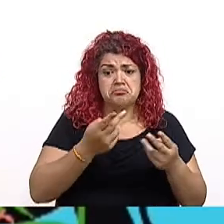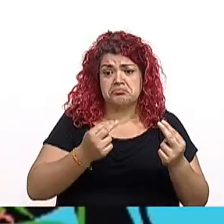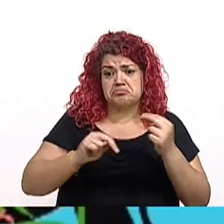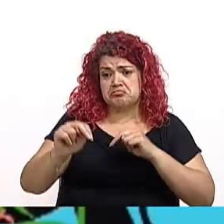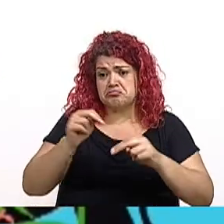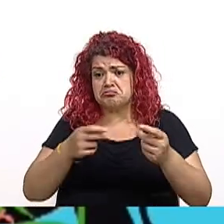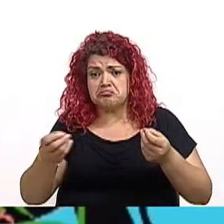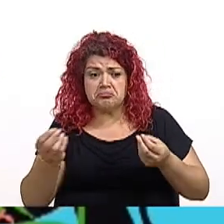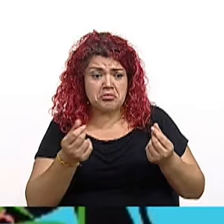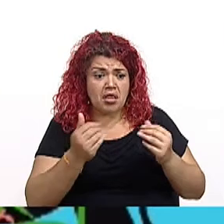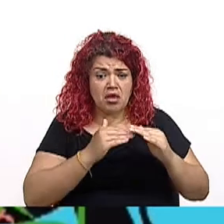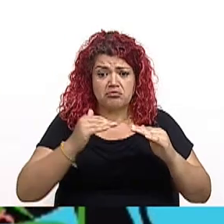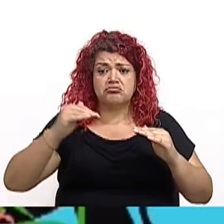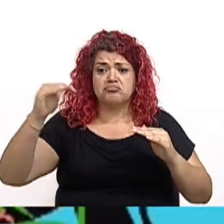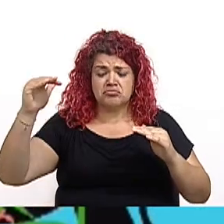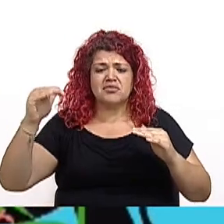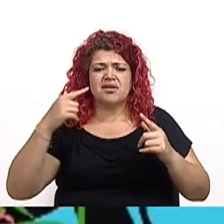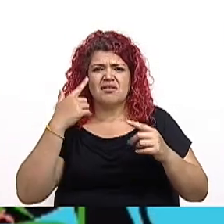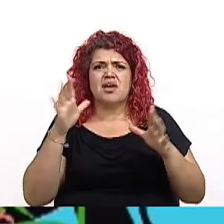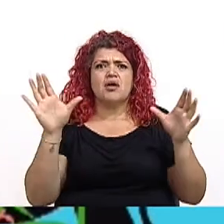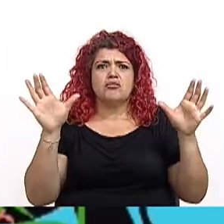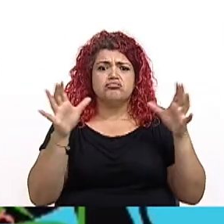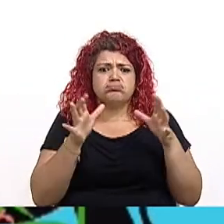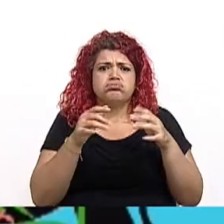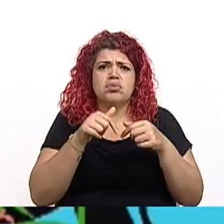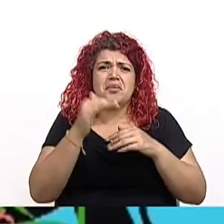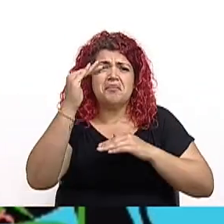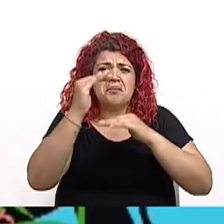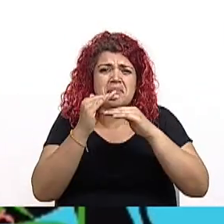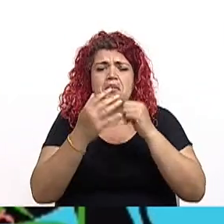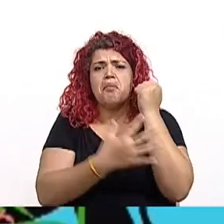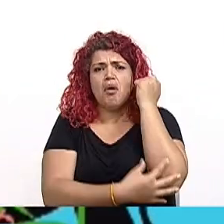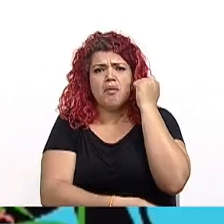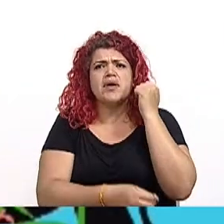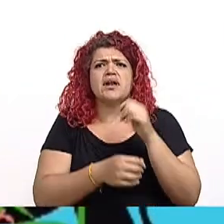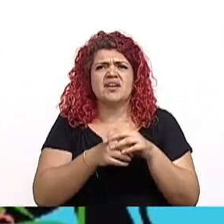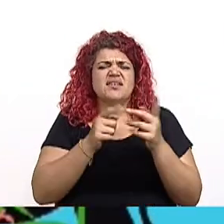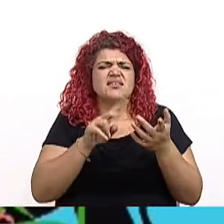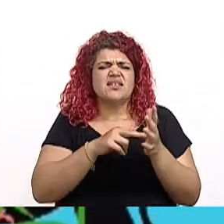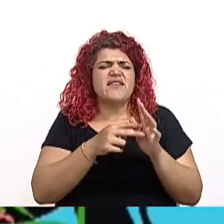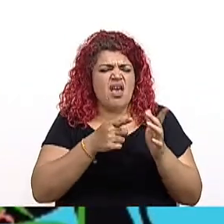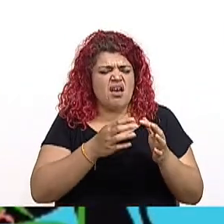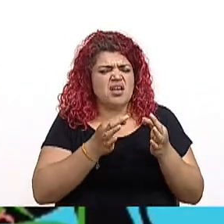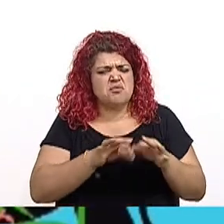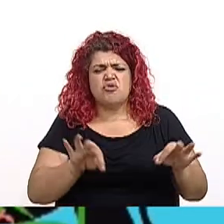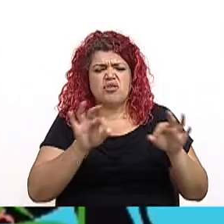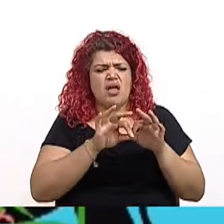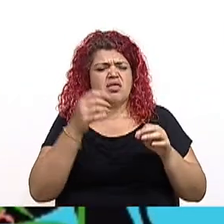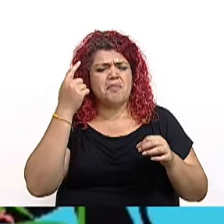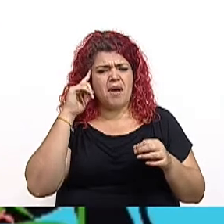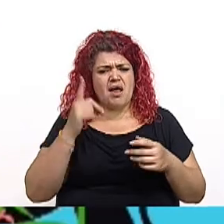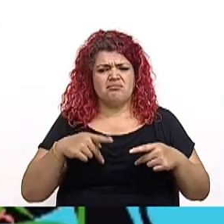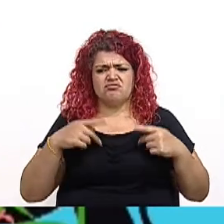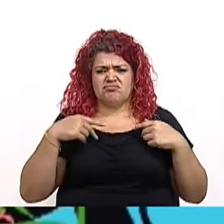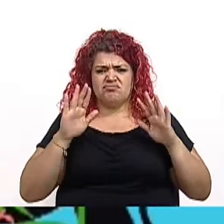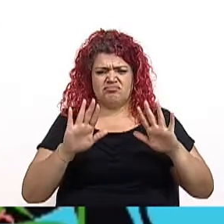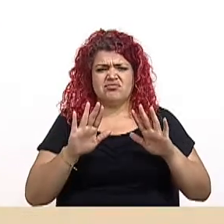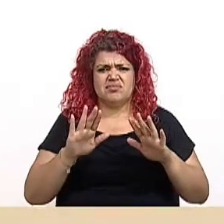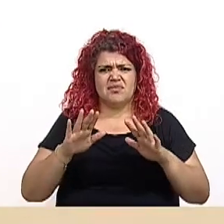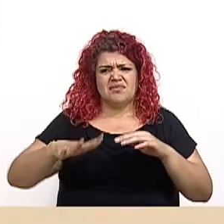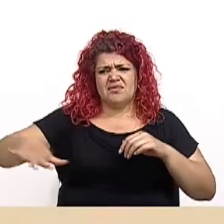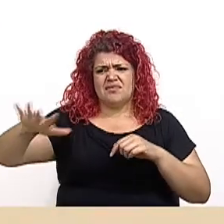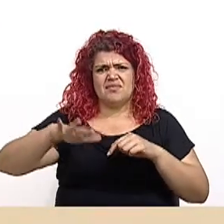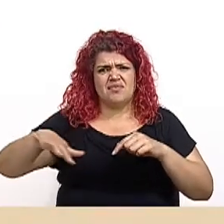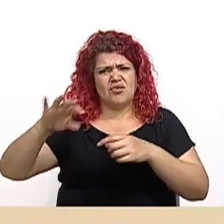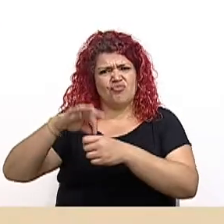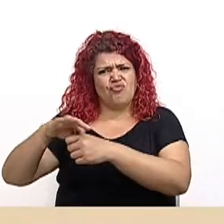la reducción de la pobreza y representan un recurso primordial para la subsistencia de la población en áreas rurales de la región.